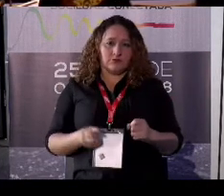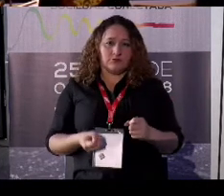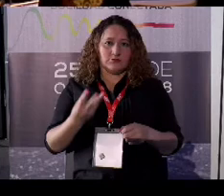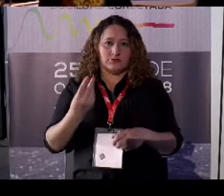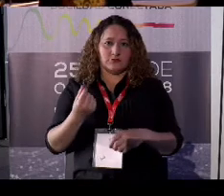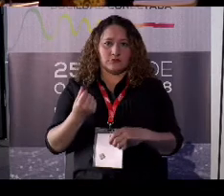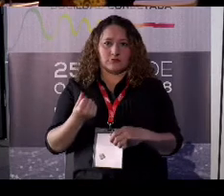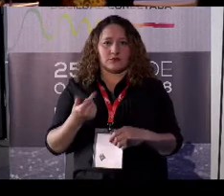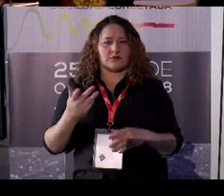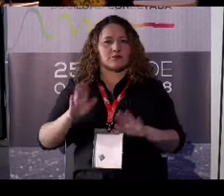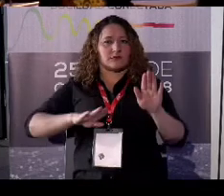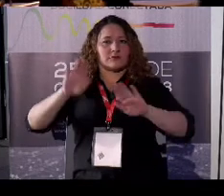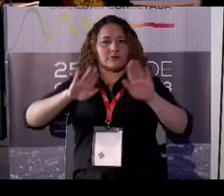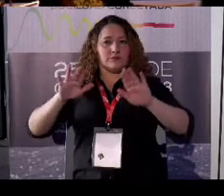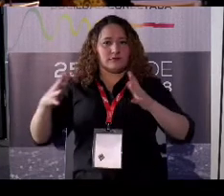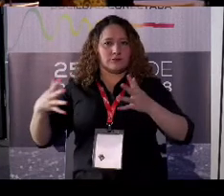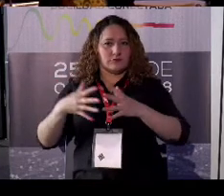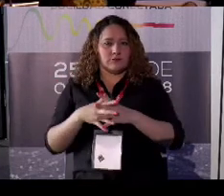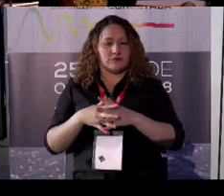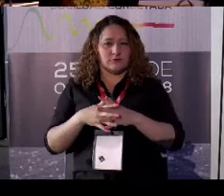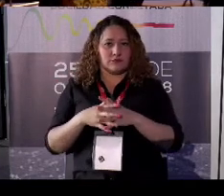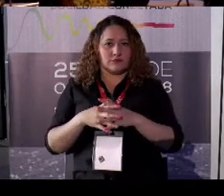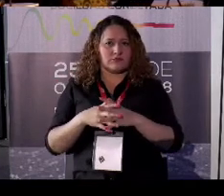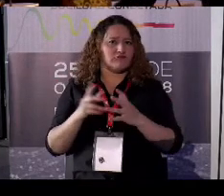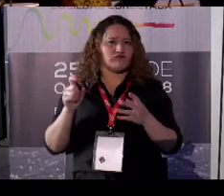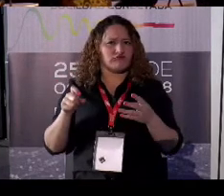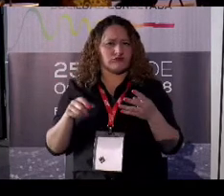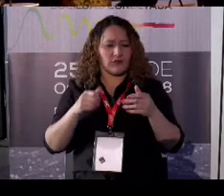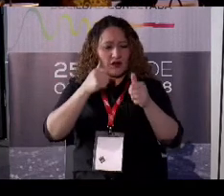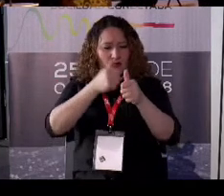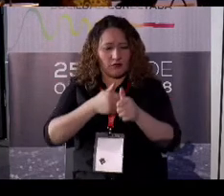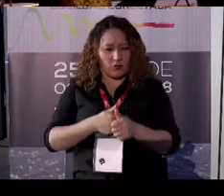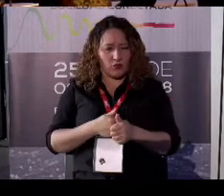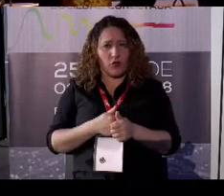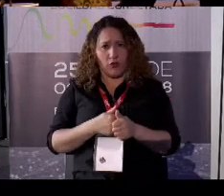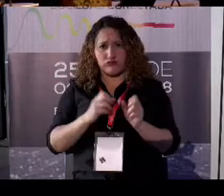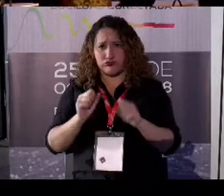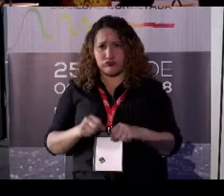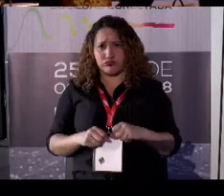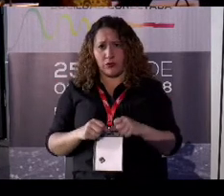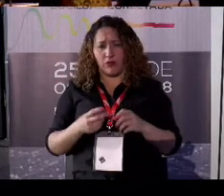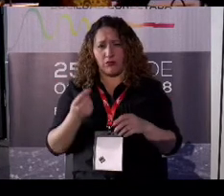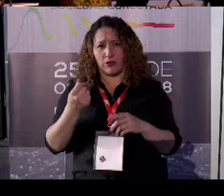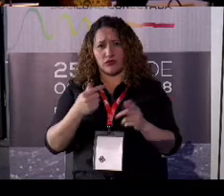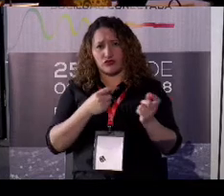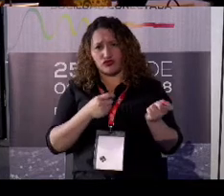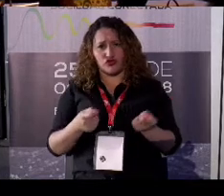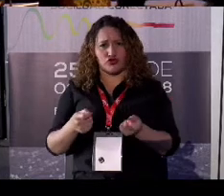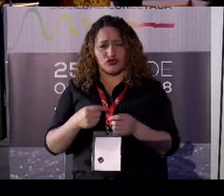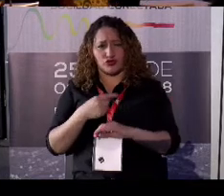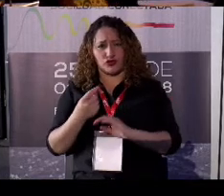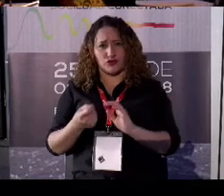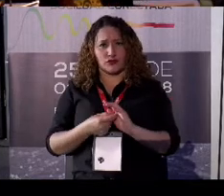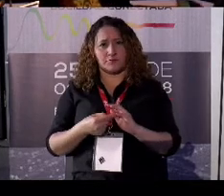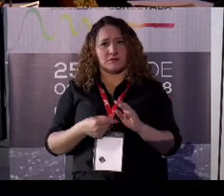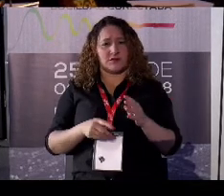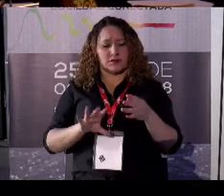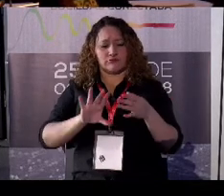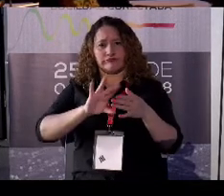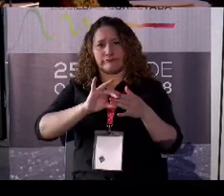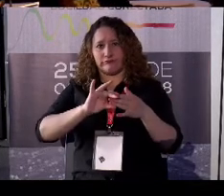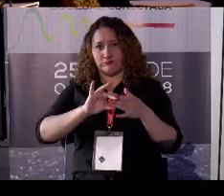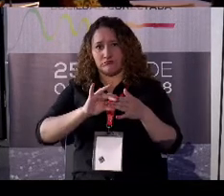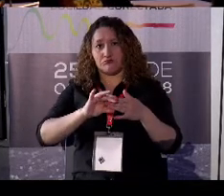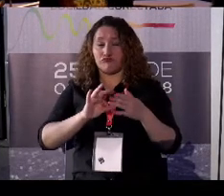como la subasta combinatoria y no es necesario ofrecer un precio por cada producto, pero sí un precio por el paquete. Eso está